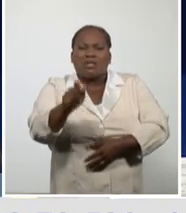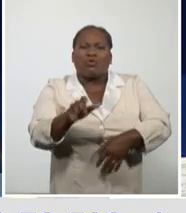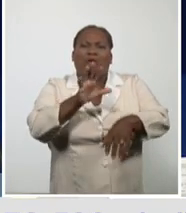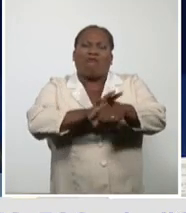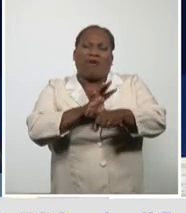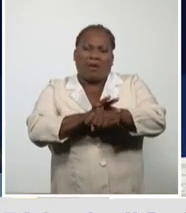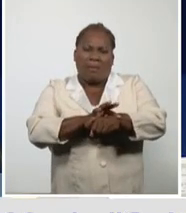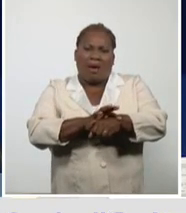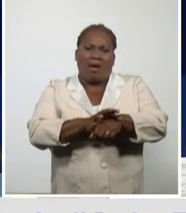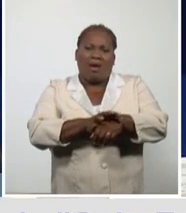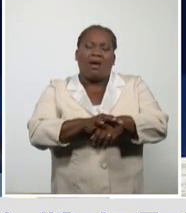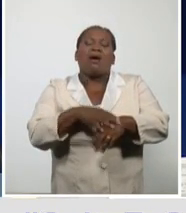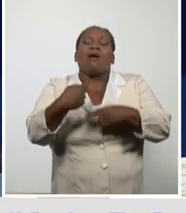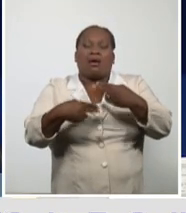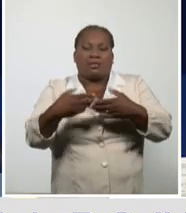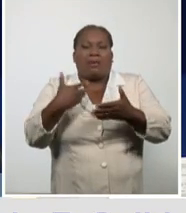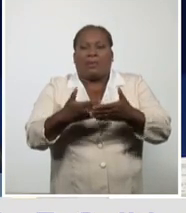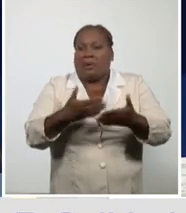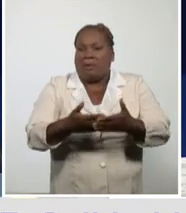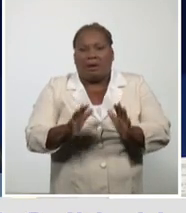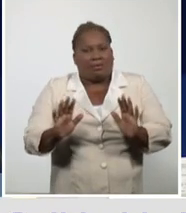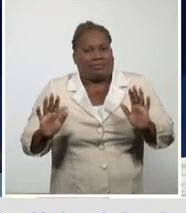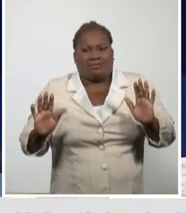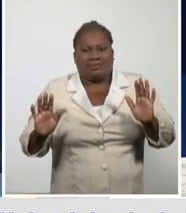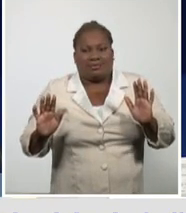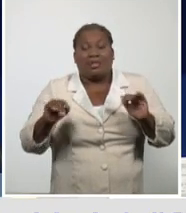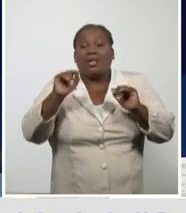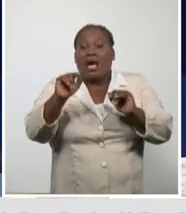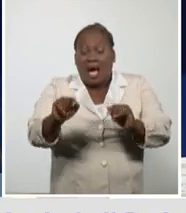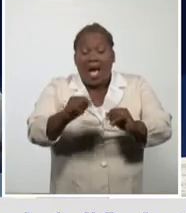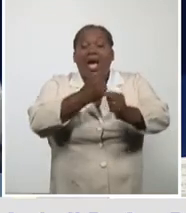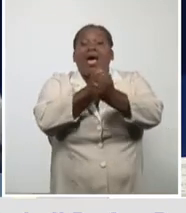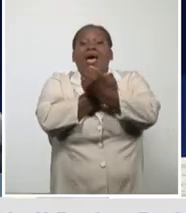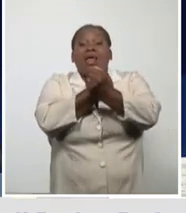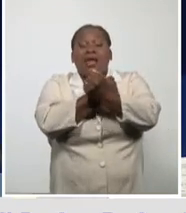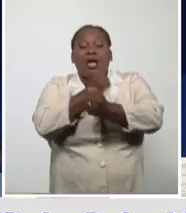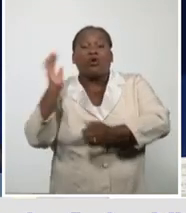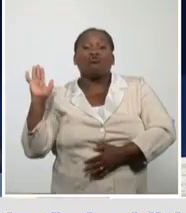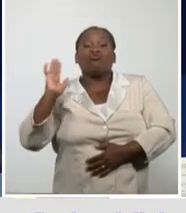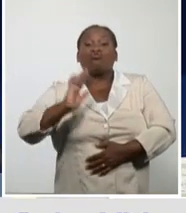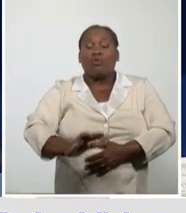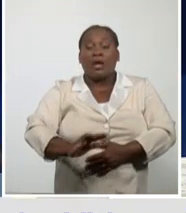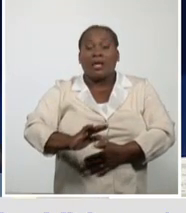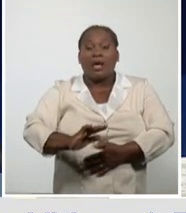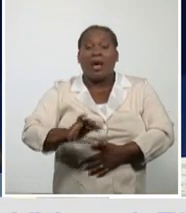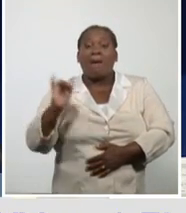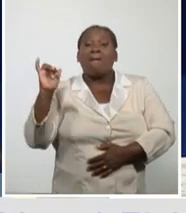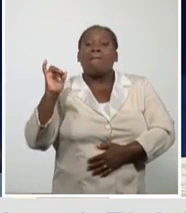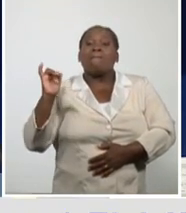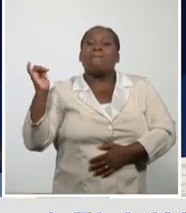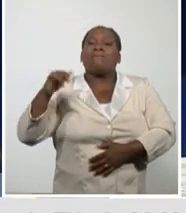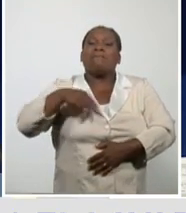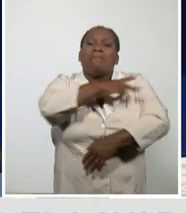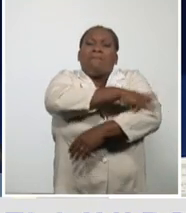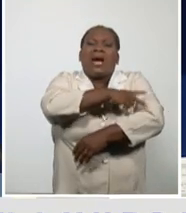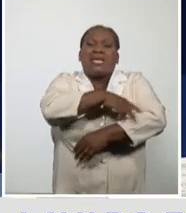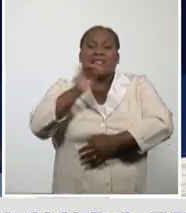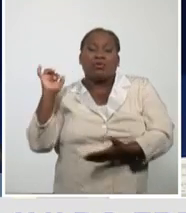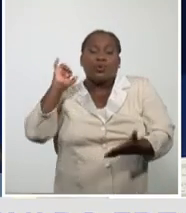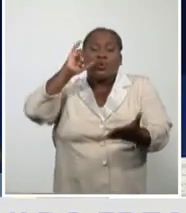hace la prueba. Si tienes un riesgo epidemiológico que viene de un país con una alta transmisión de la enfermedad o con transmisión de la